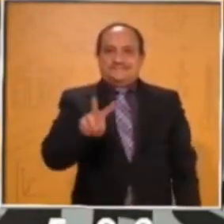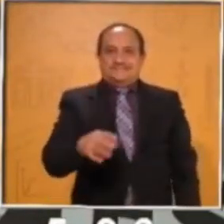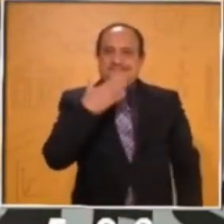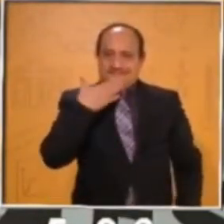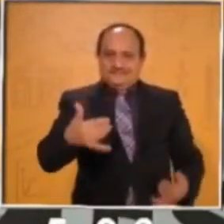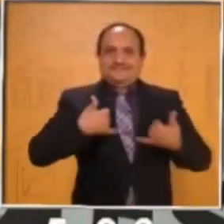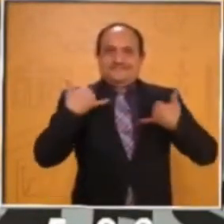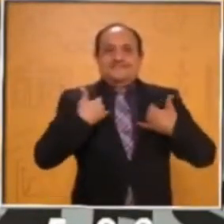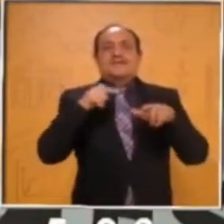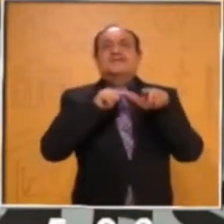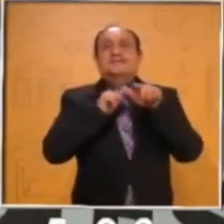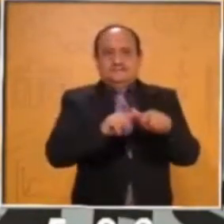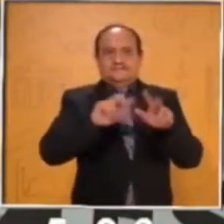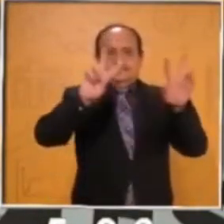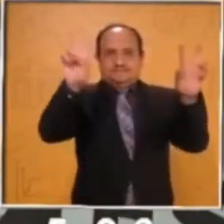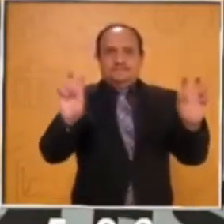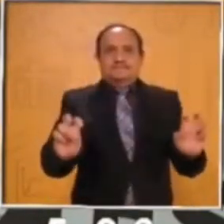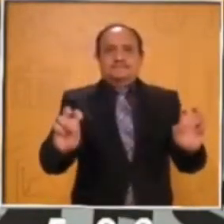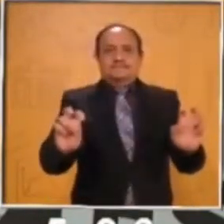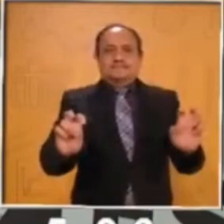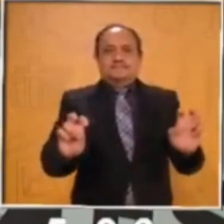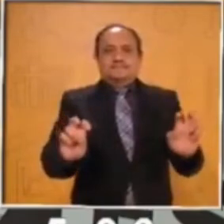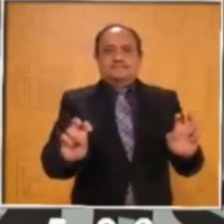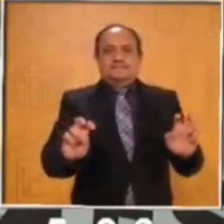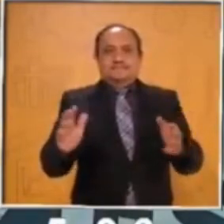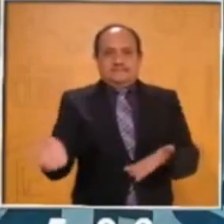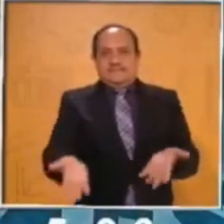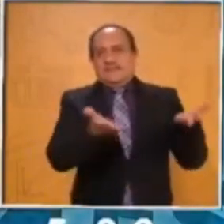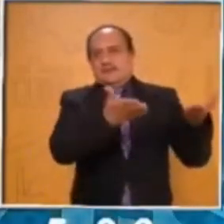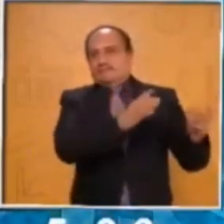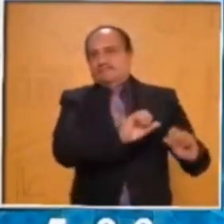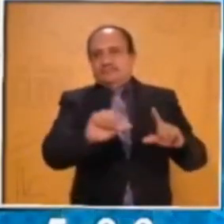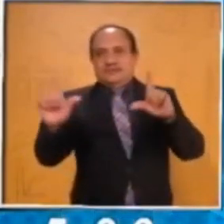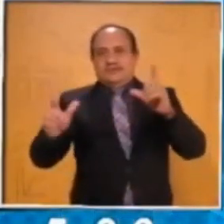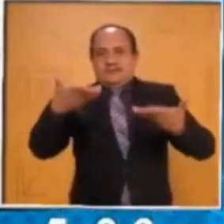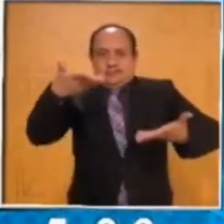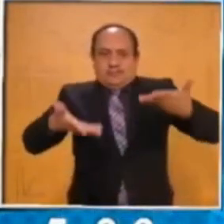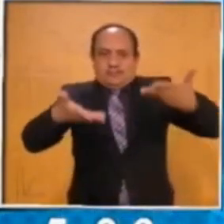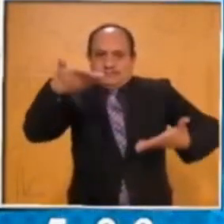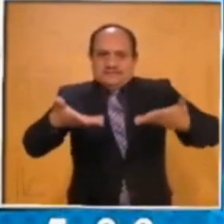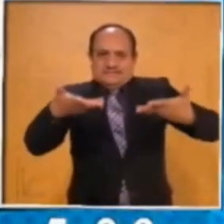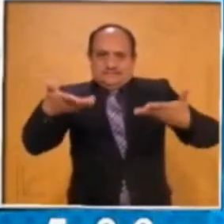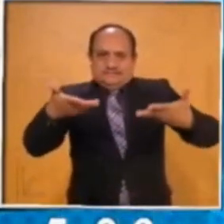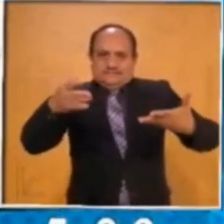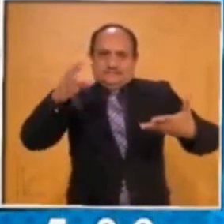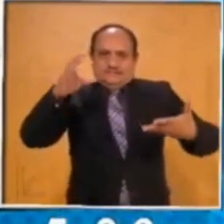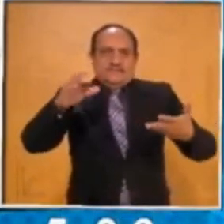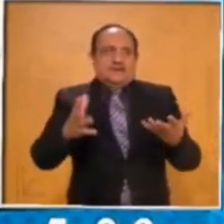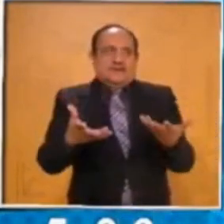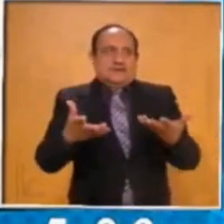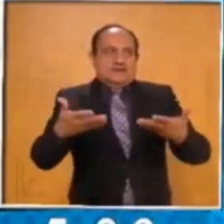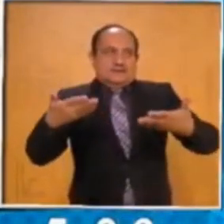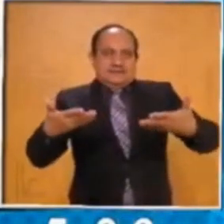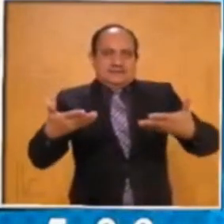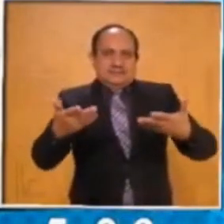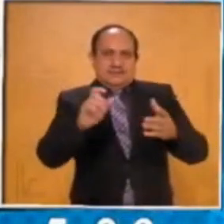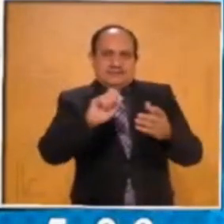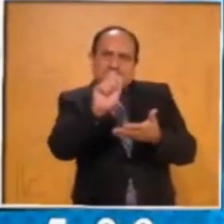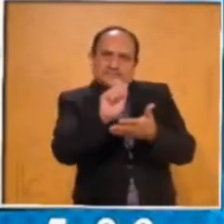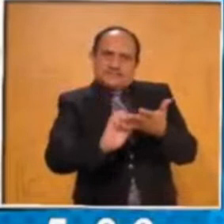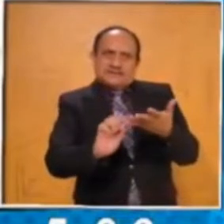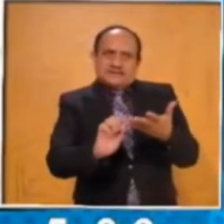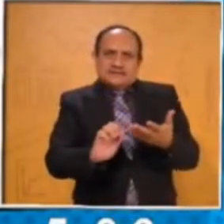muchachos, continuando con el tema, vamos a darle ahora con la comparación. ¿Qué es la comparación? Es una figura retórica